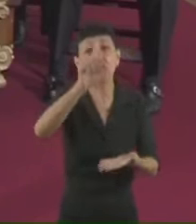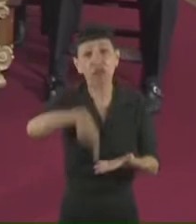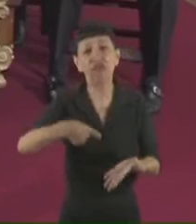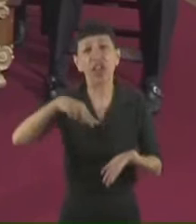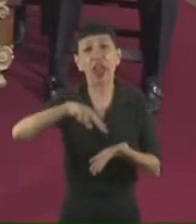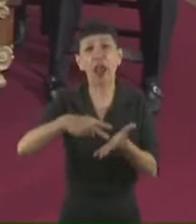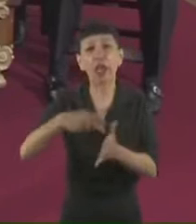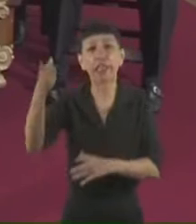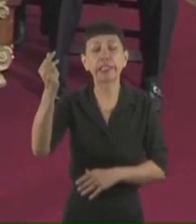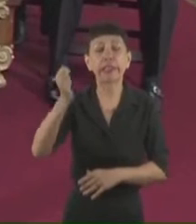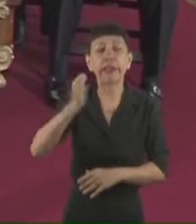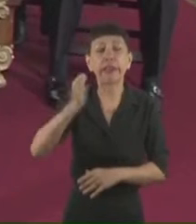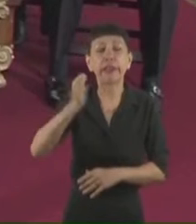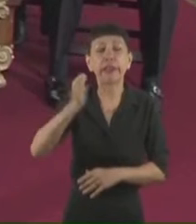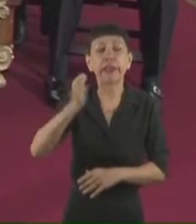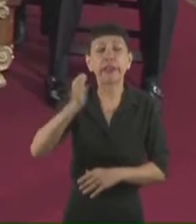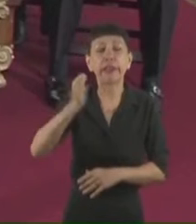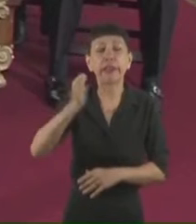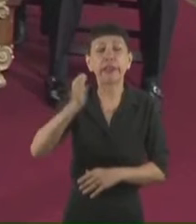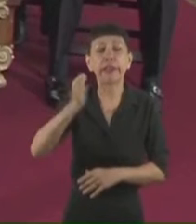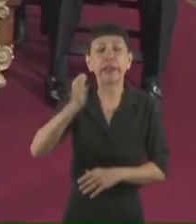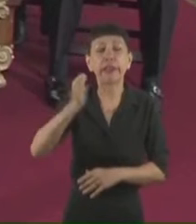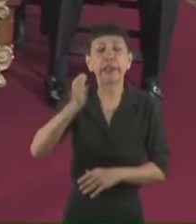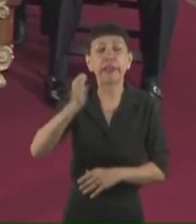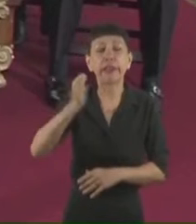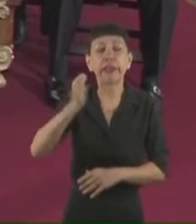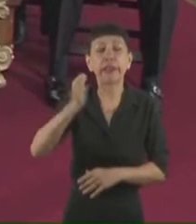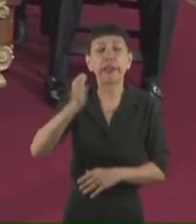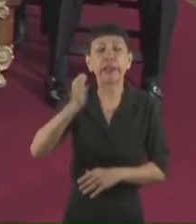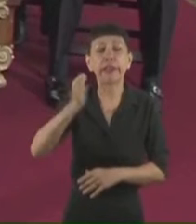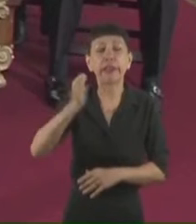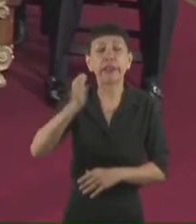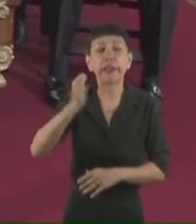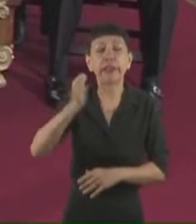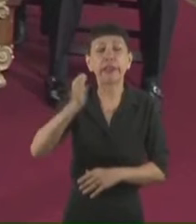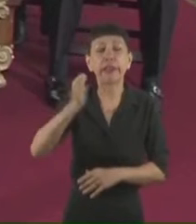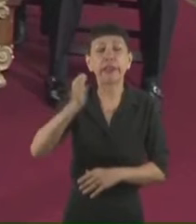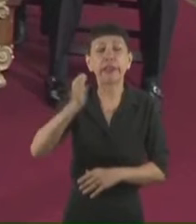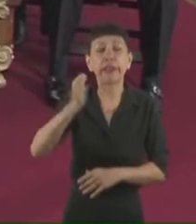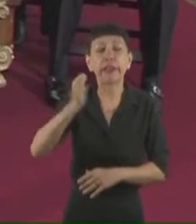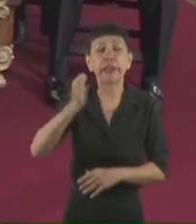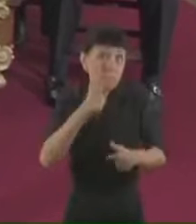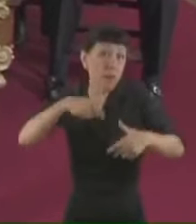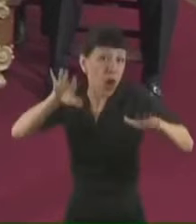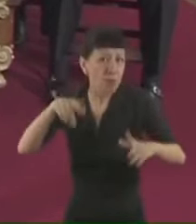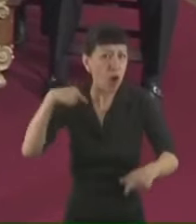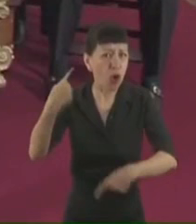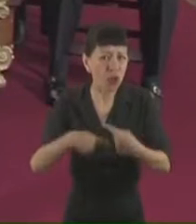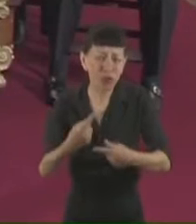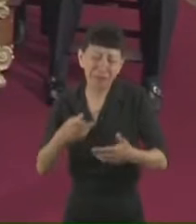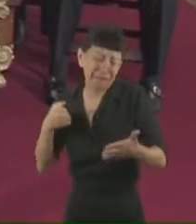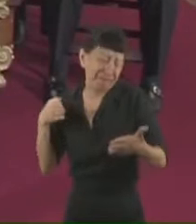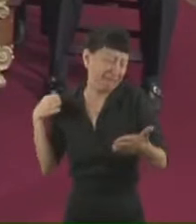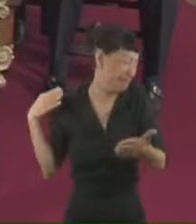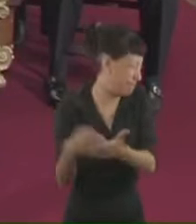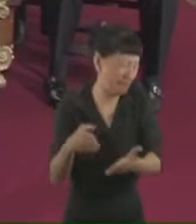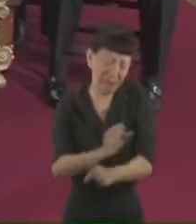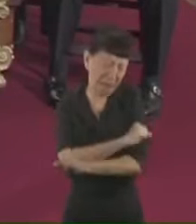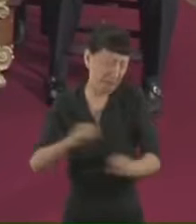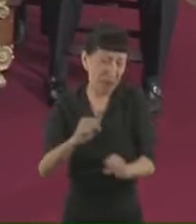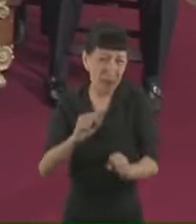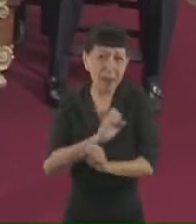iba camino a estrellarse contra una inflación 1% y que requiere un cambio de rumbo urgente para evitar